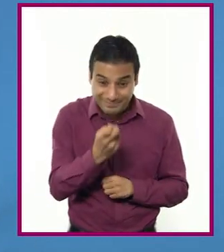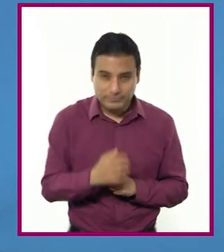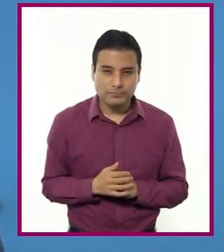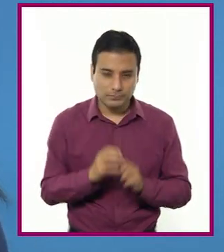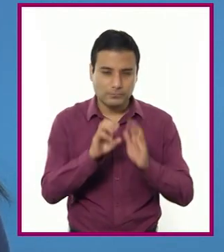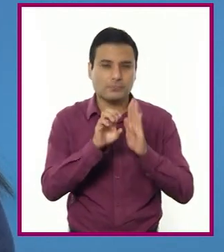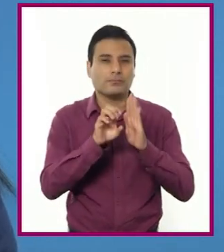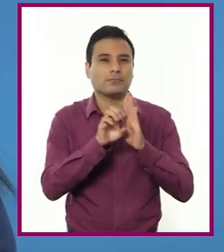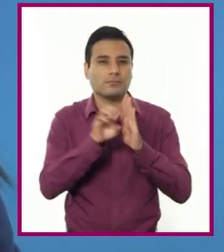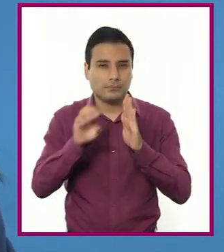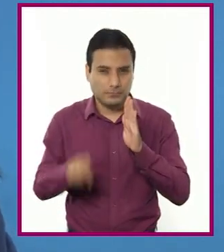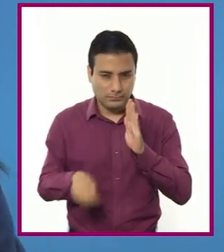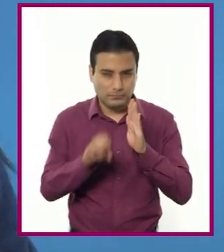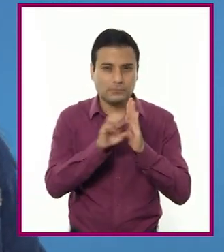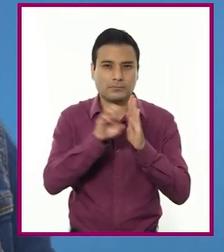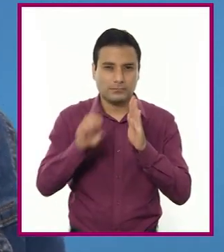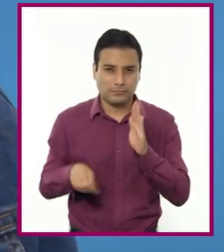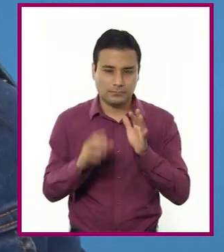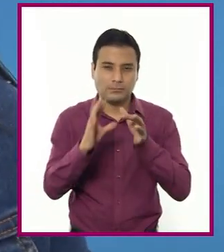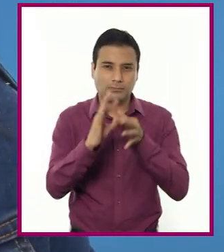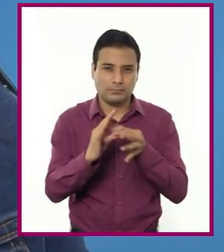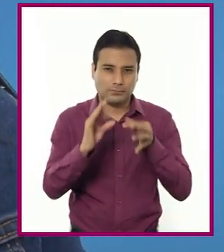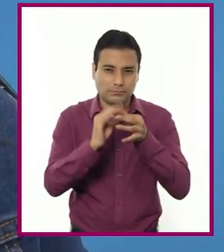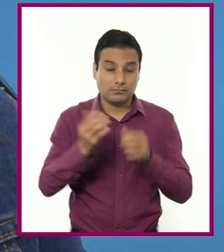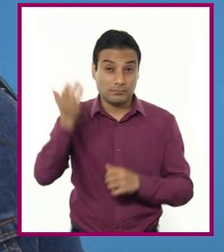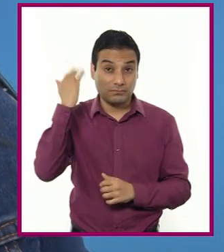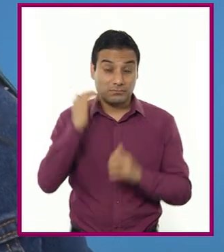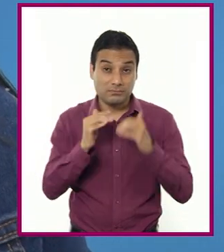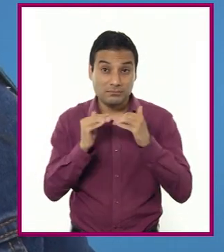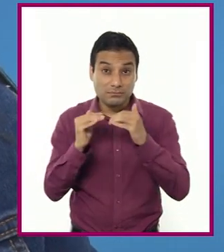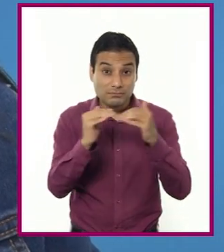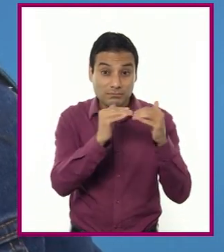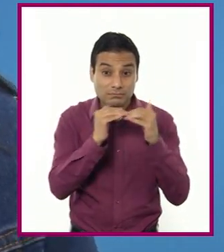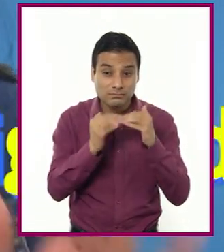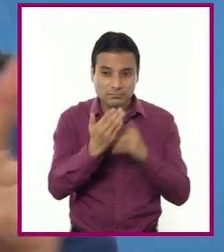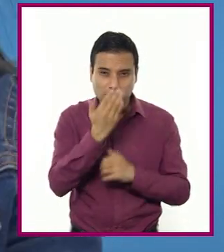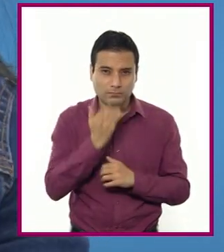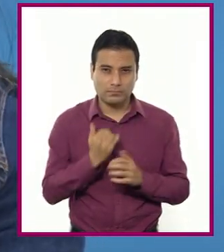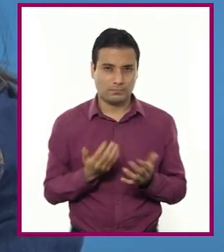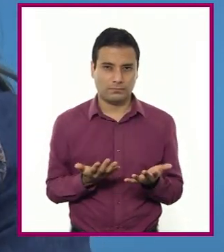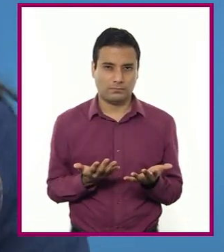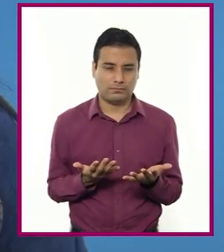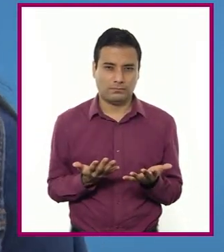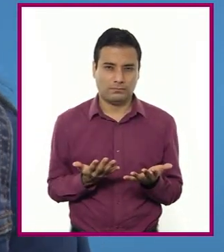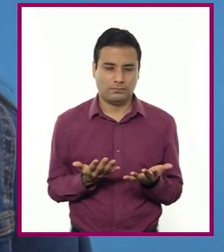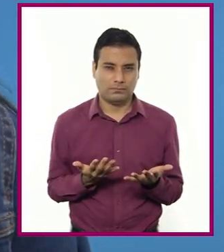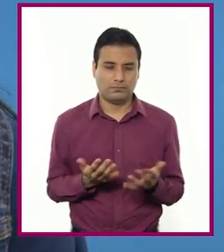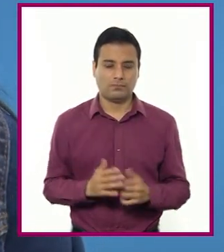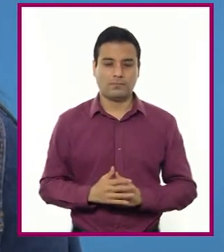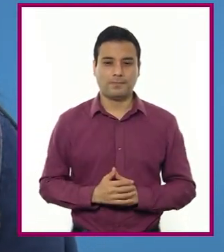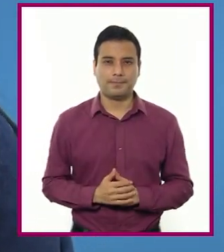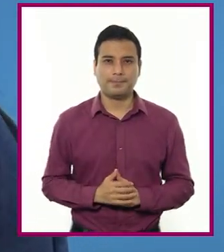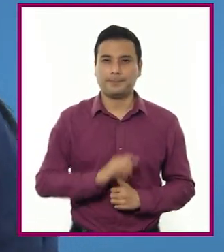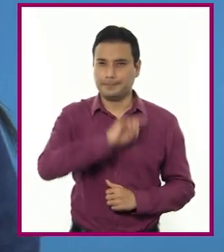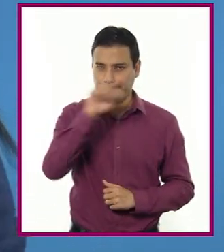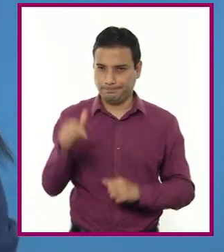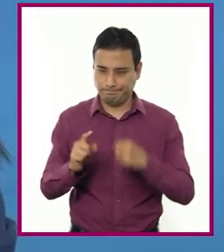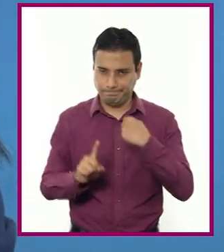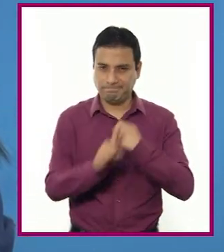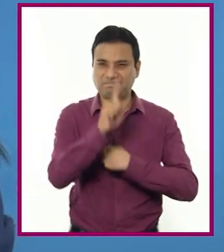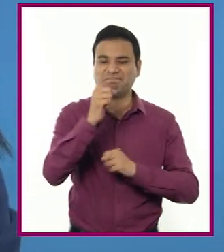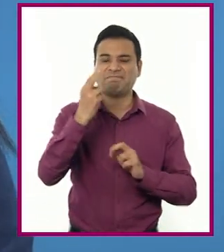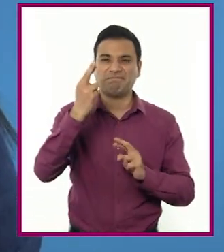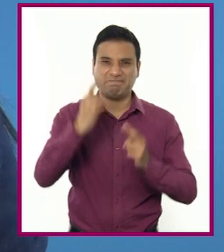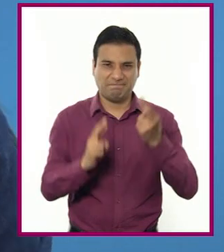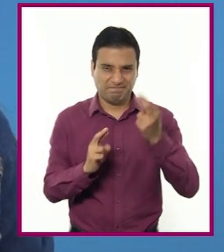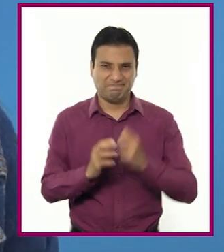algunos ejemplos de la situación de desigualdad que padecía la sociedad mexicana antes de estallar la Revolución, cuando